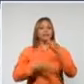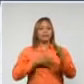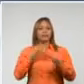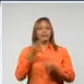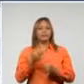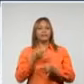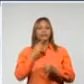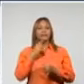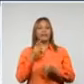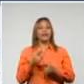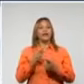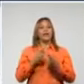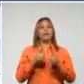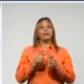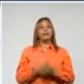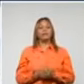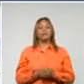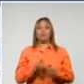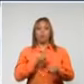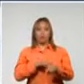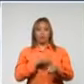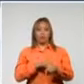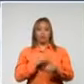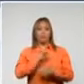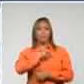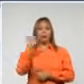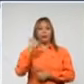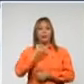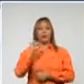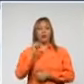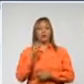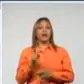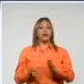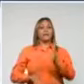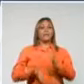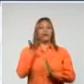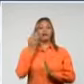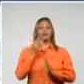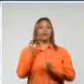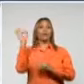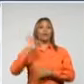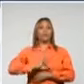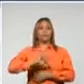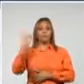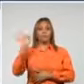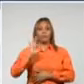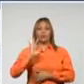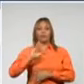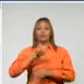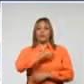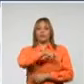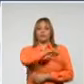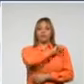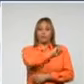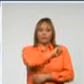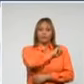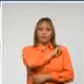en la medida que tú logres que un alto porciento de la población